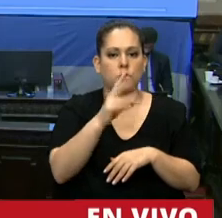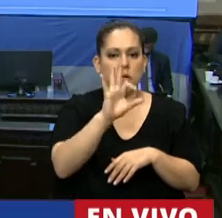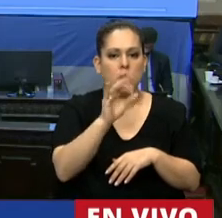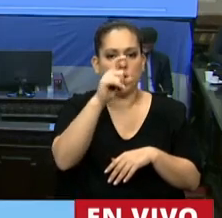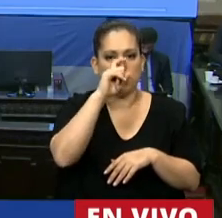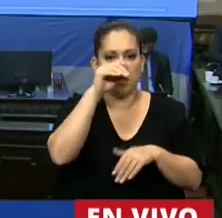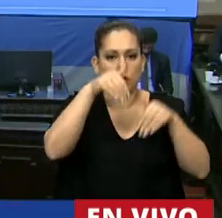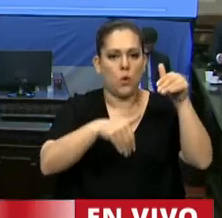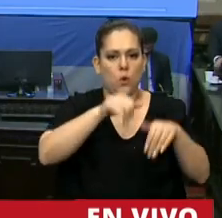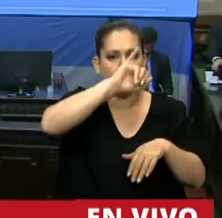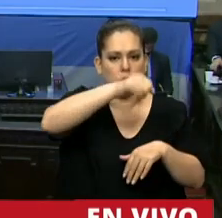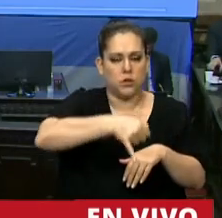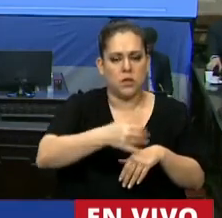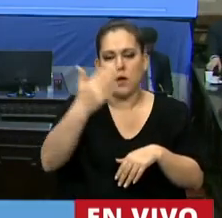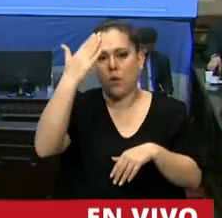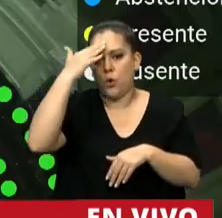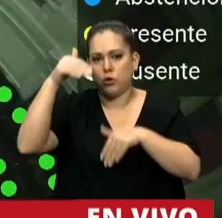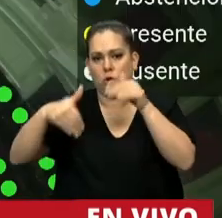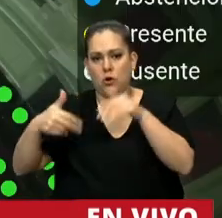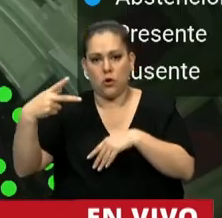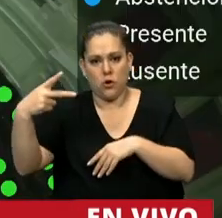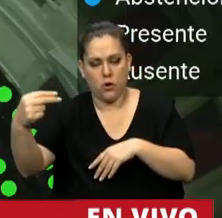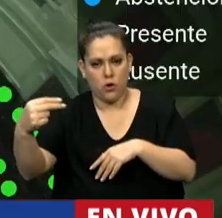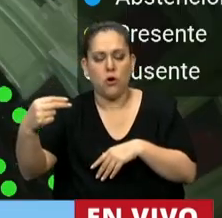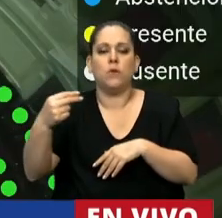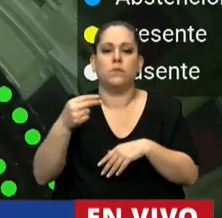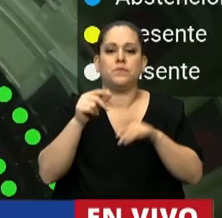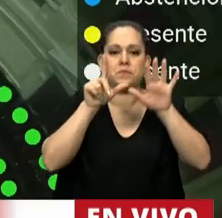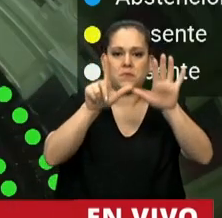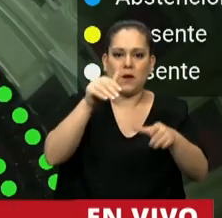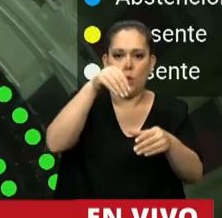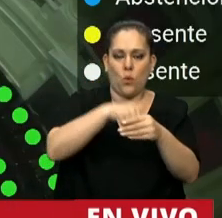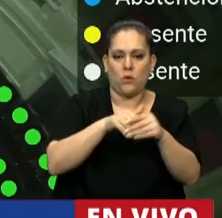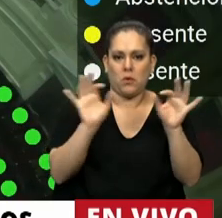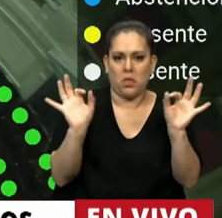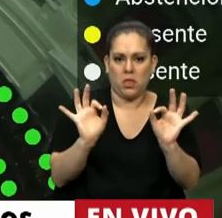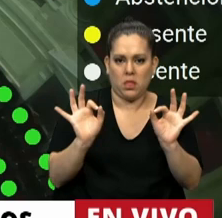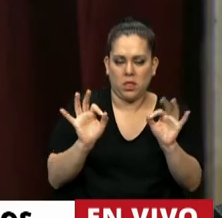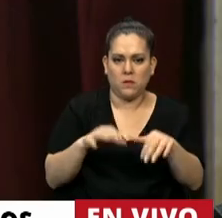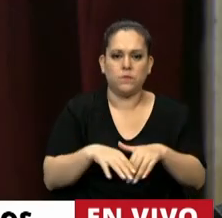...207 afirmativos, 15 negativos, 7 abstenciones.